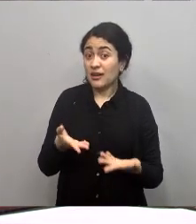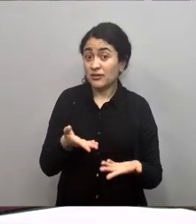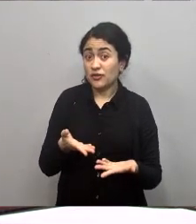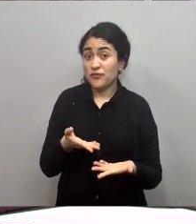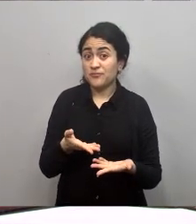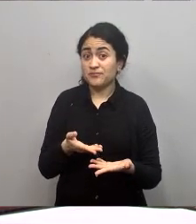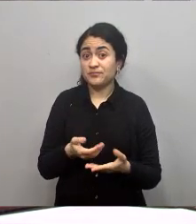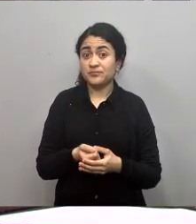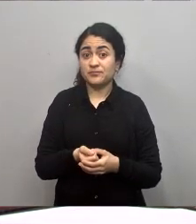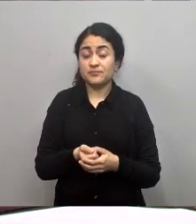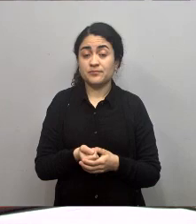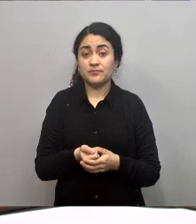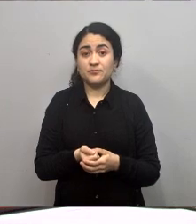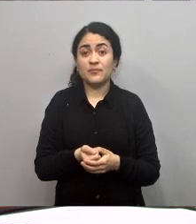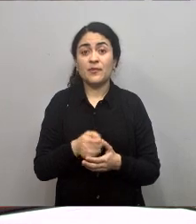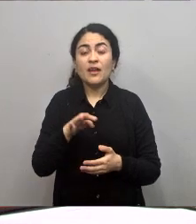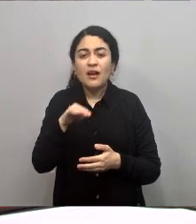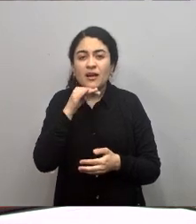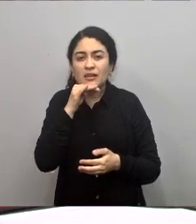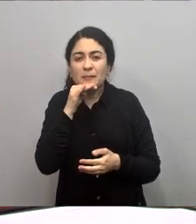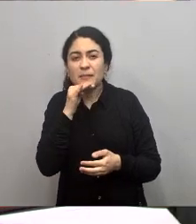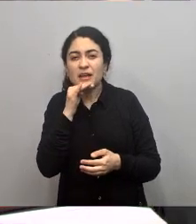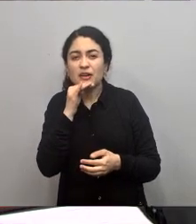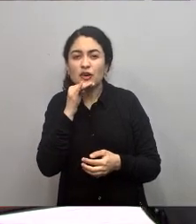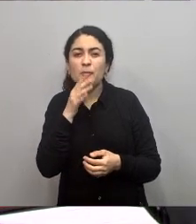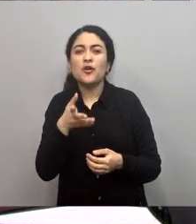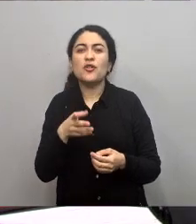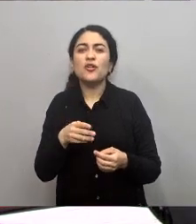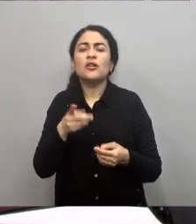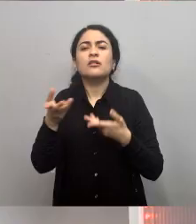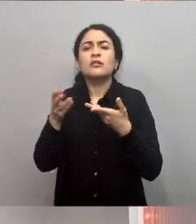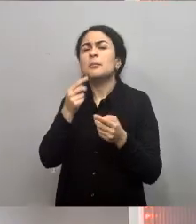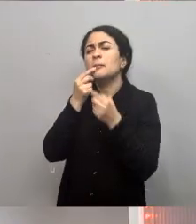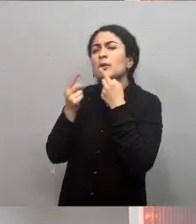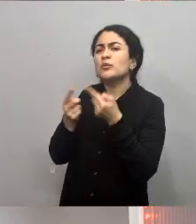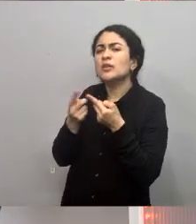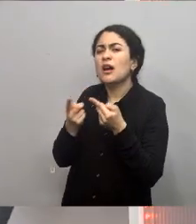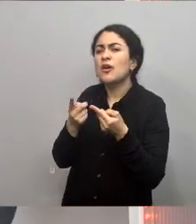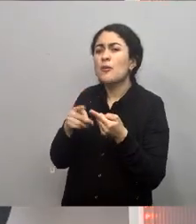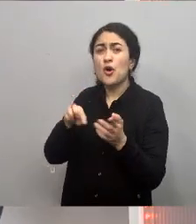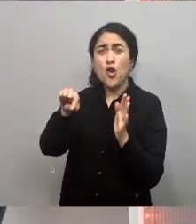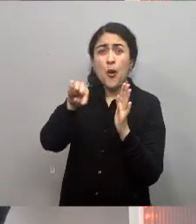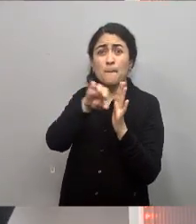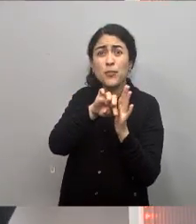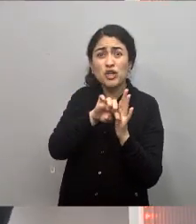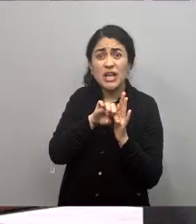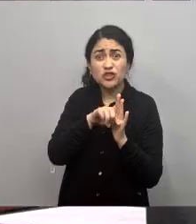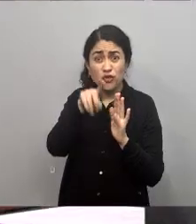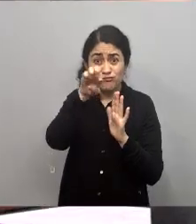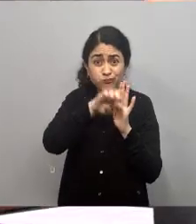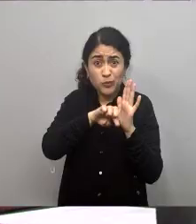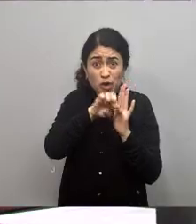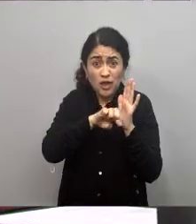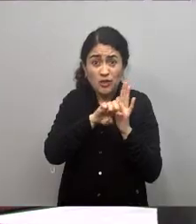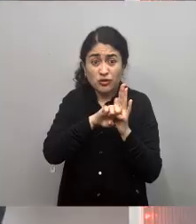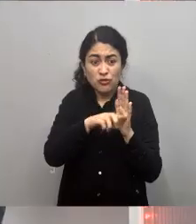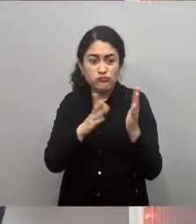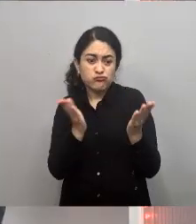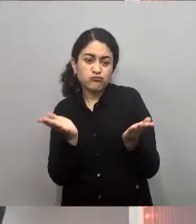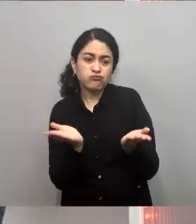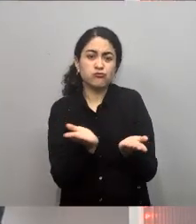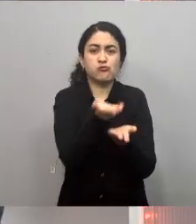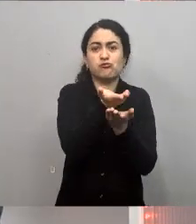cierto?, algunas situaciones... Perdón, como aquella de la cartera de proyectos que por presentó, ejemplo, ¿eso era para el